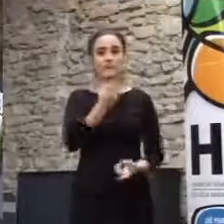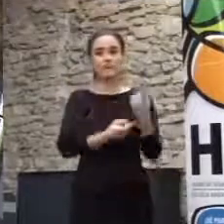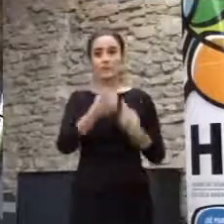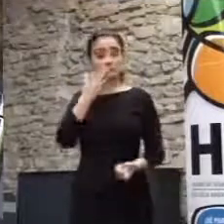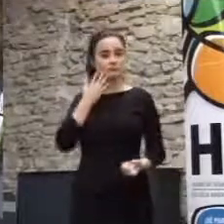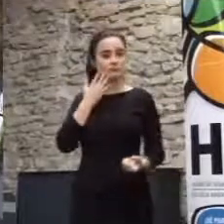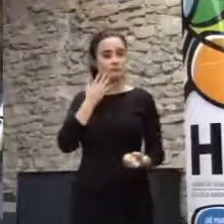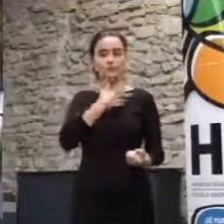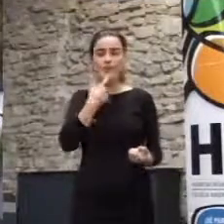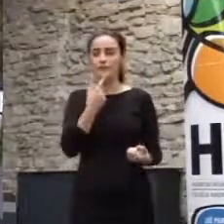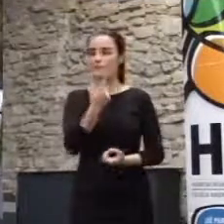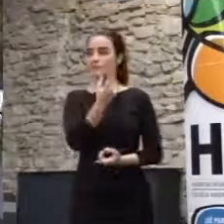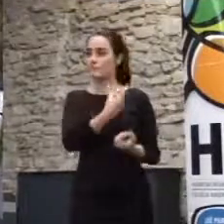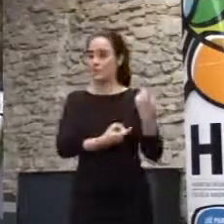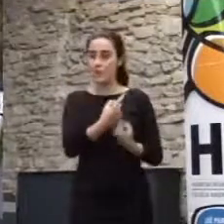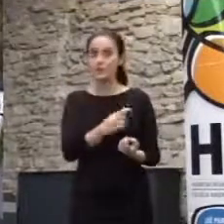la información